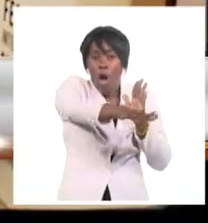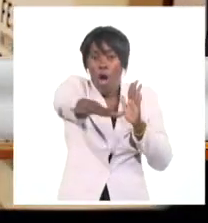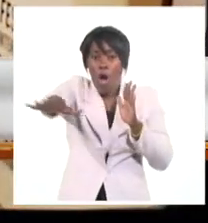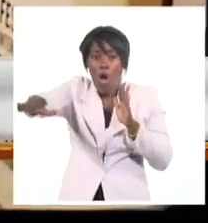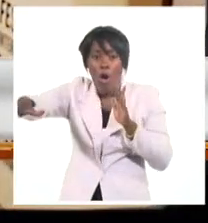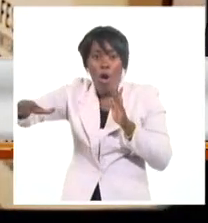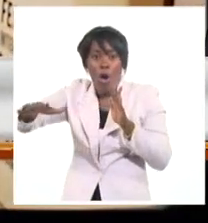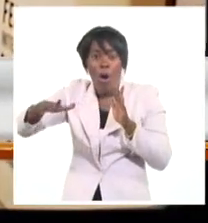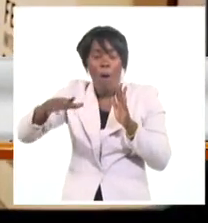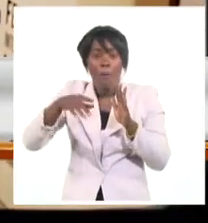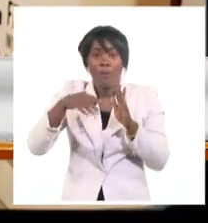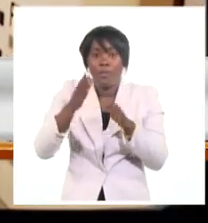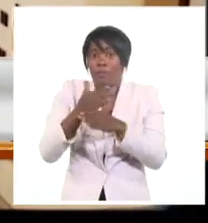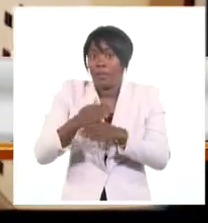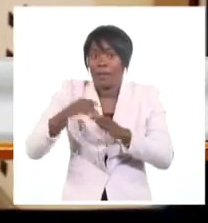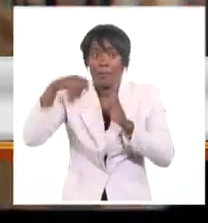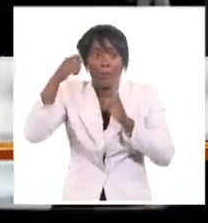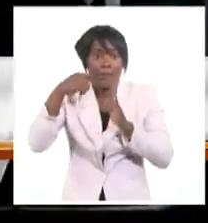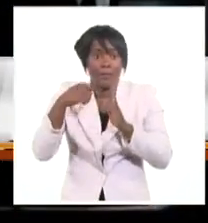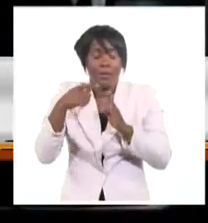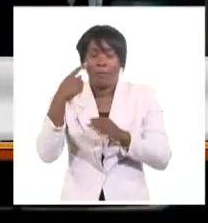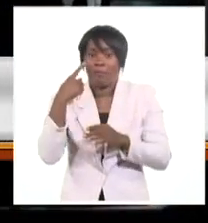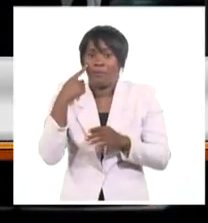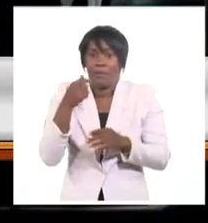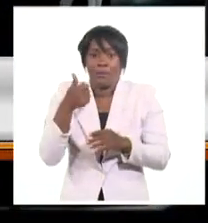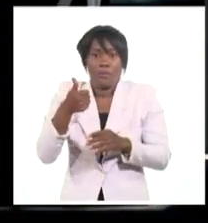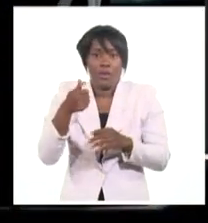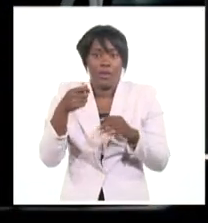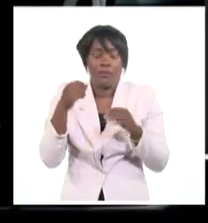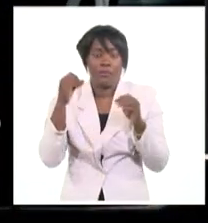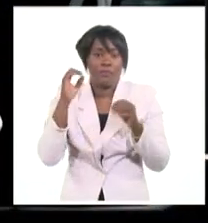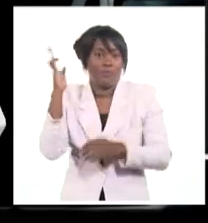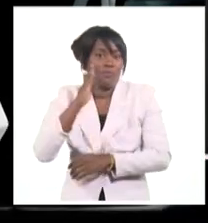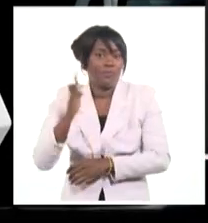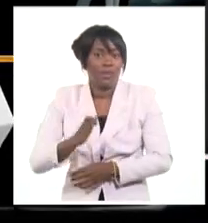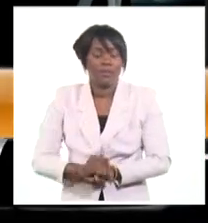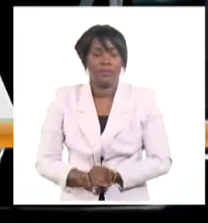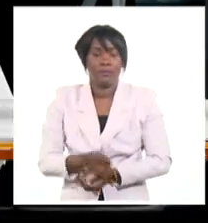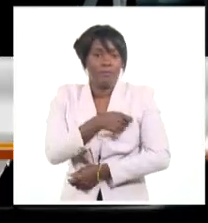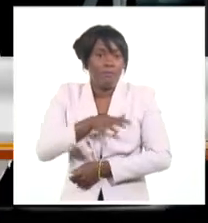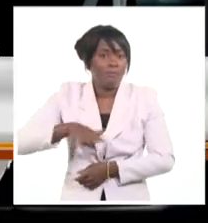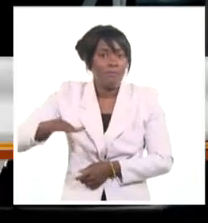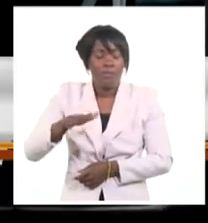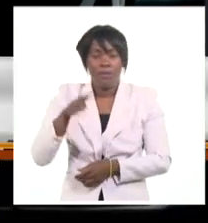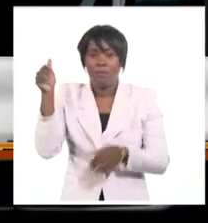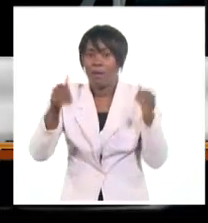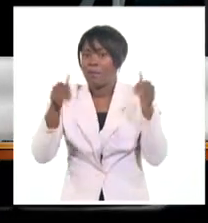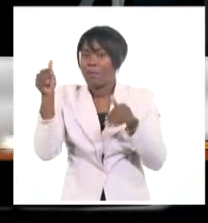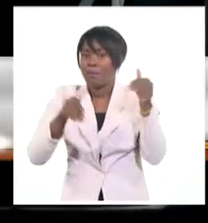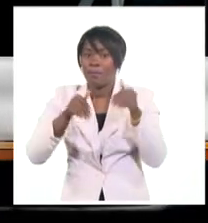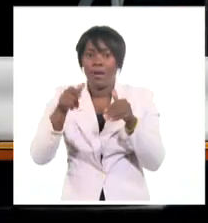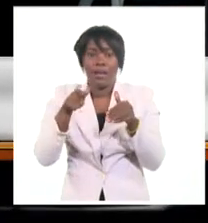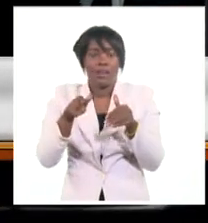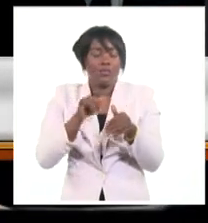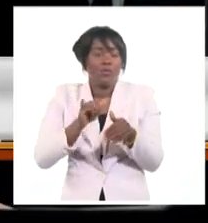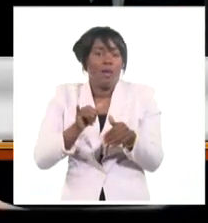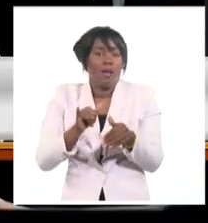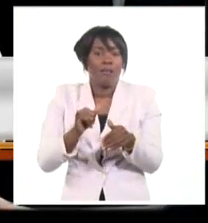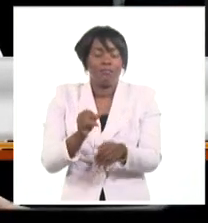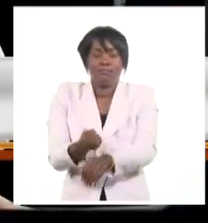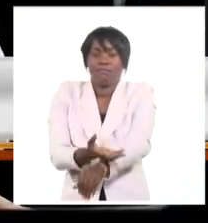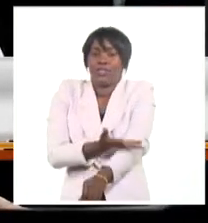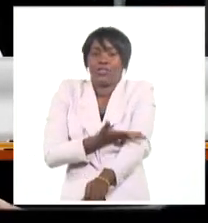el otro y otras películas Entonces es una fiesta y con tanta afluencia de personal de artistas eso es una de